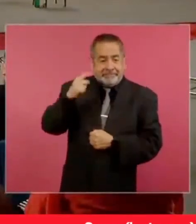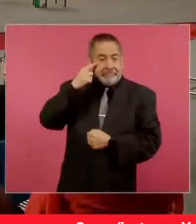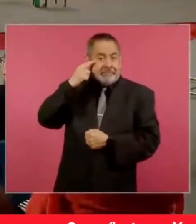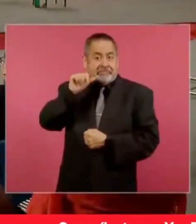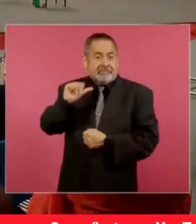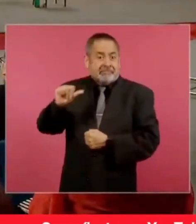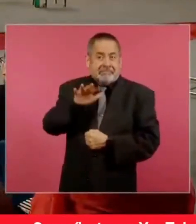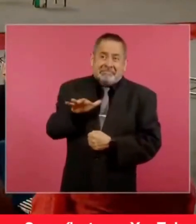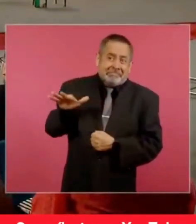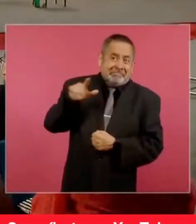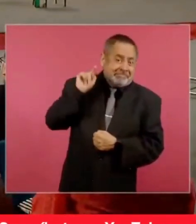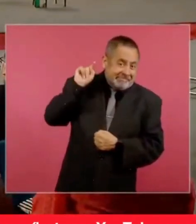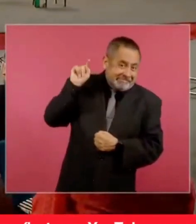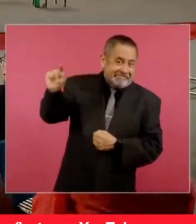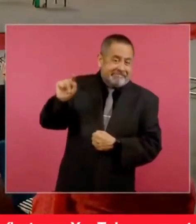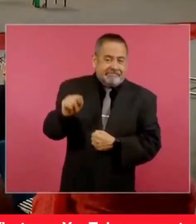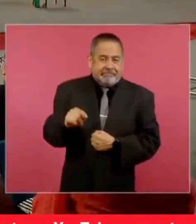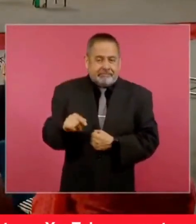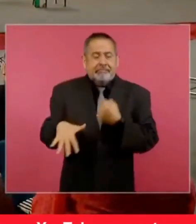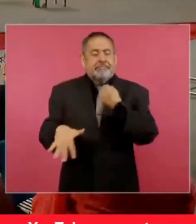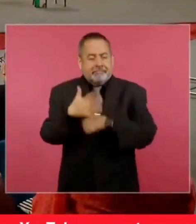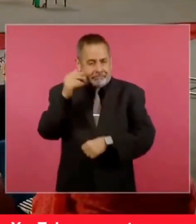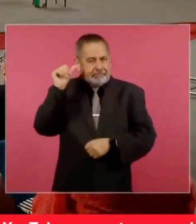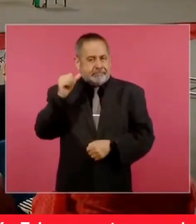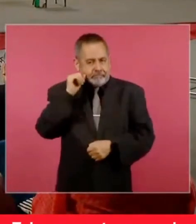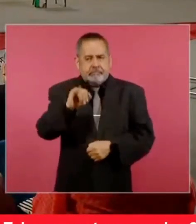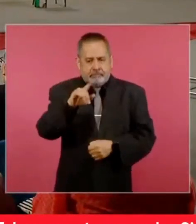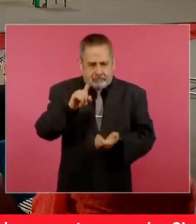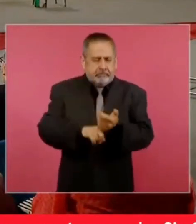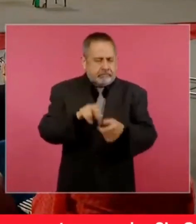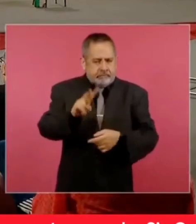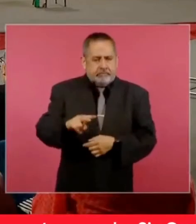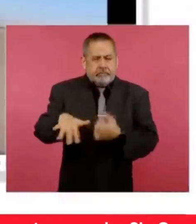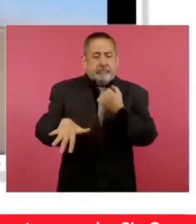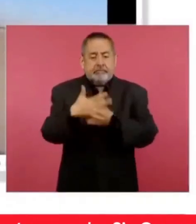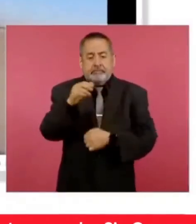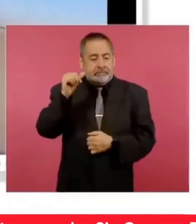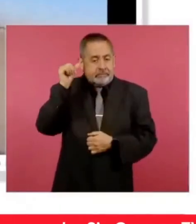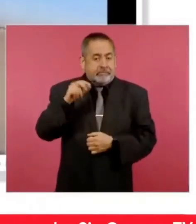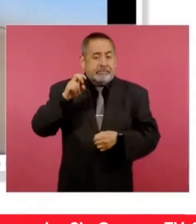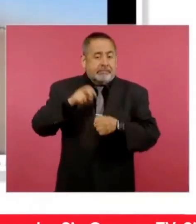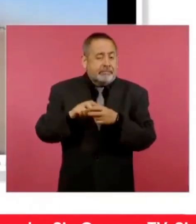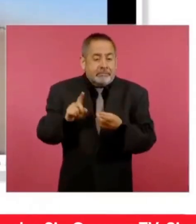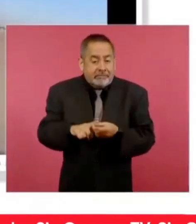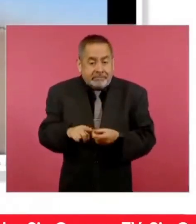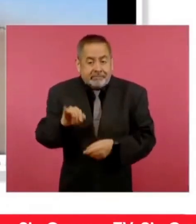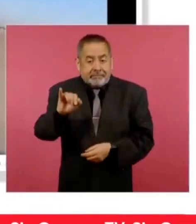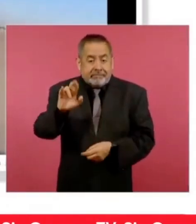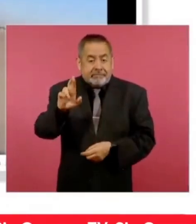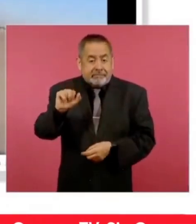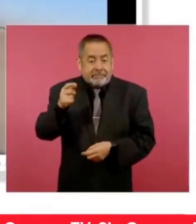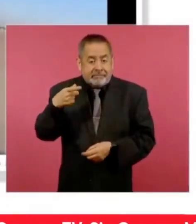El hecho ocurrió el 15 de abril, sí ocurrió el 15 de abril, pero en Irak, no en México.